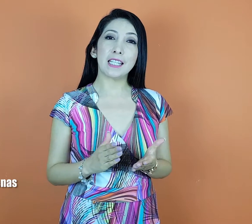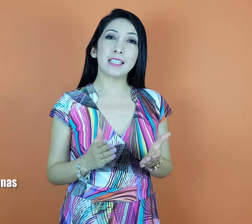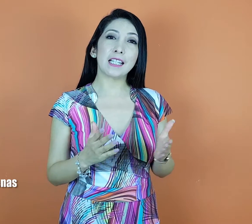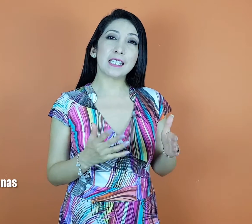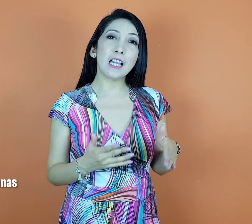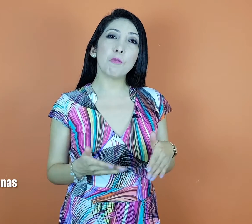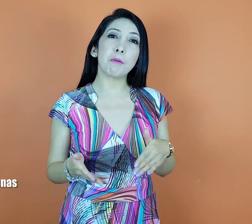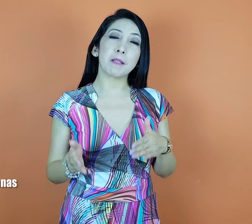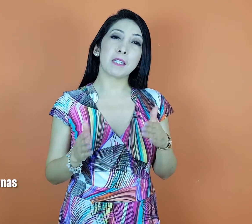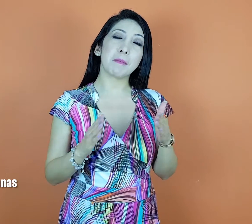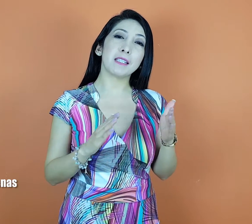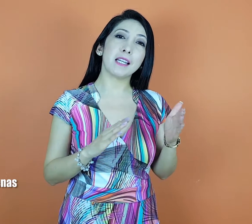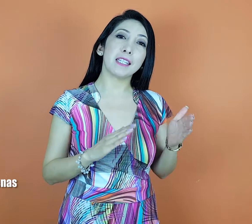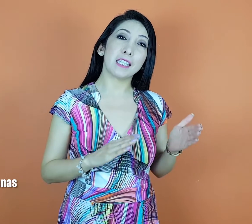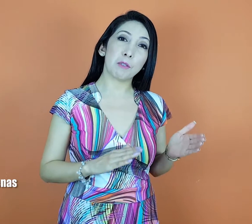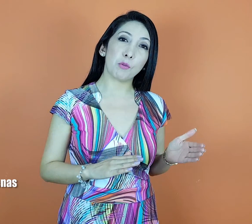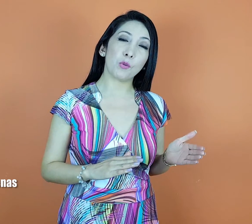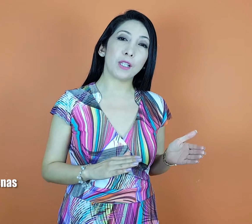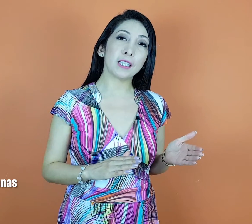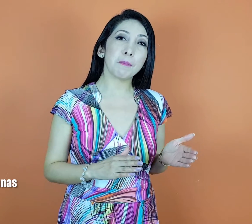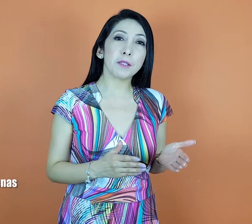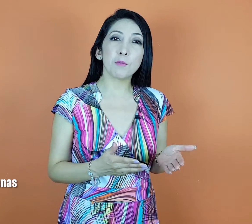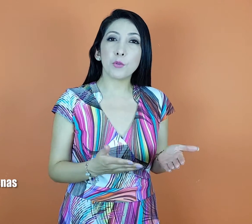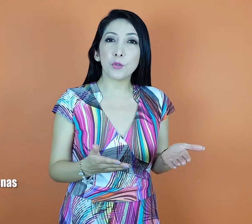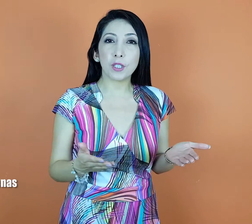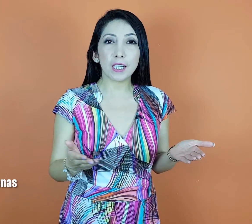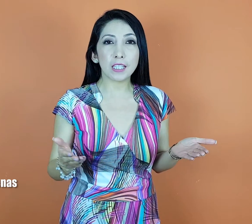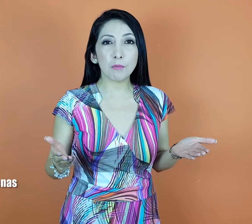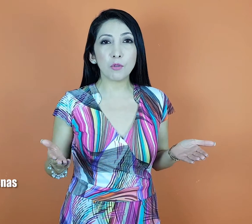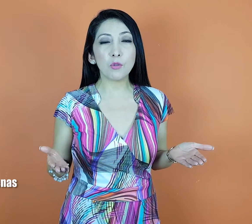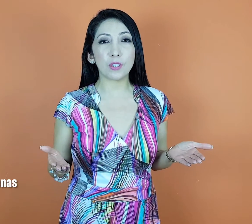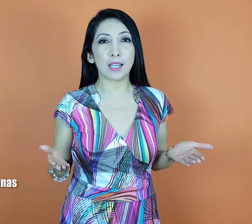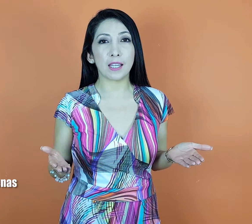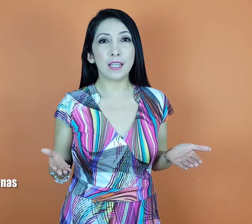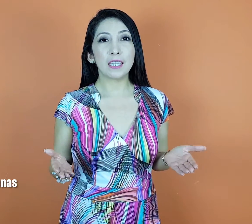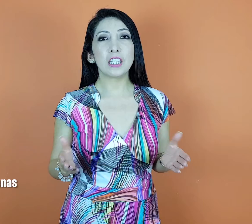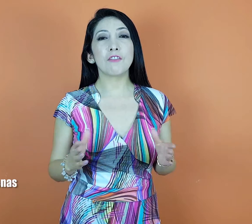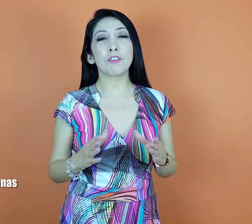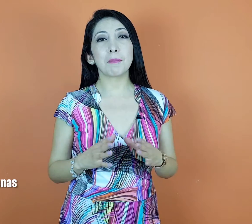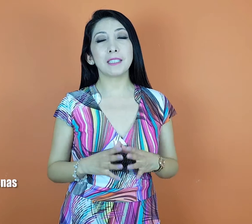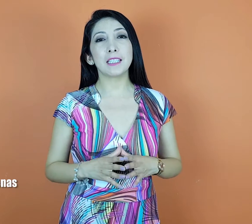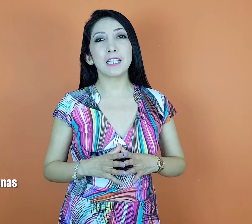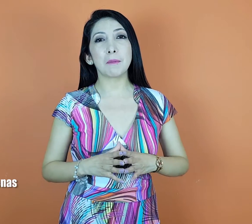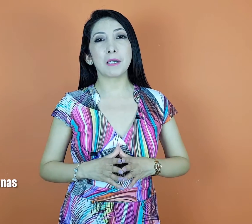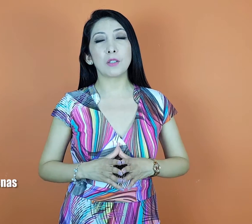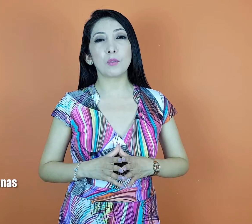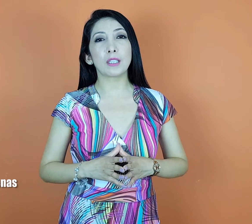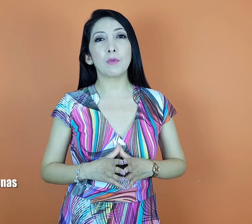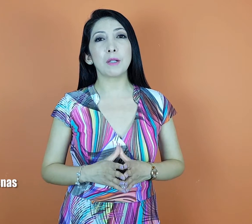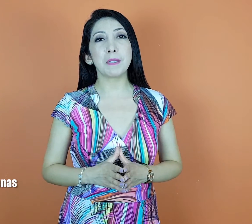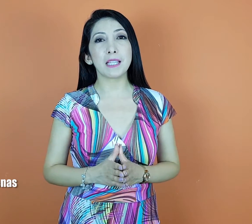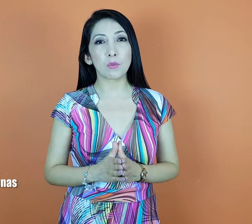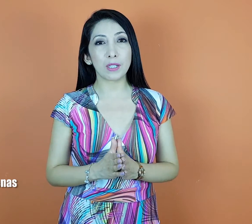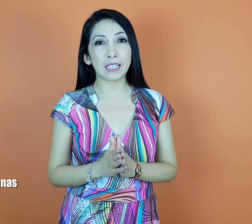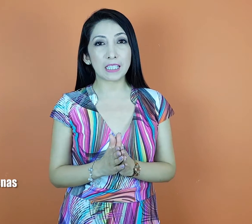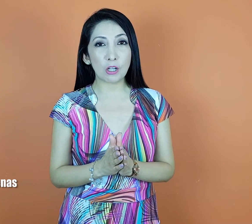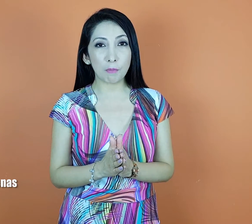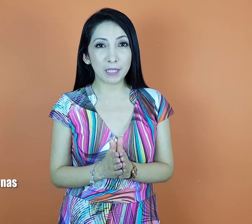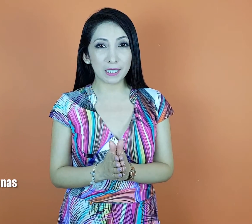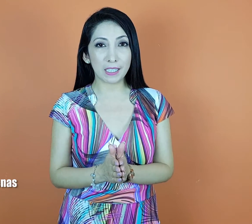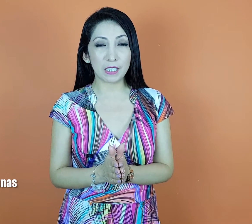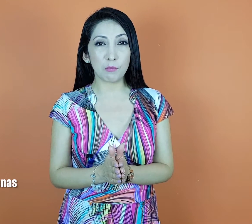Chay hinallataq ñawpa pachamanta equipokunatapas musuqyarachimunkuña. Informática llamkaykunatawanmi